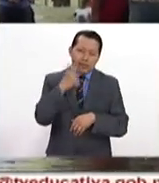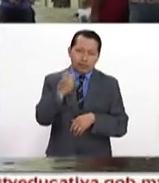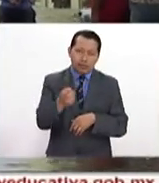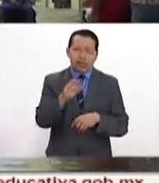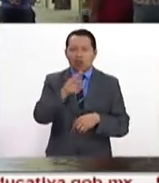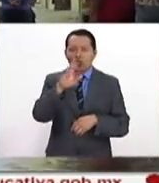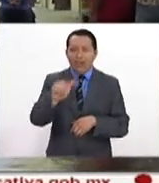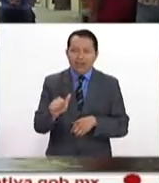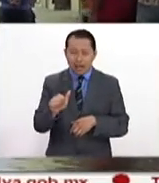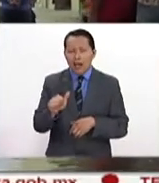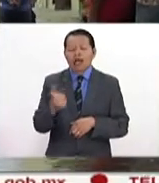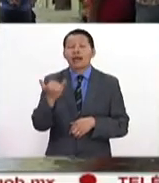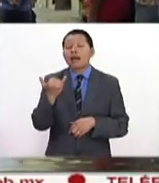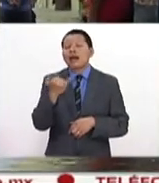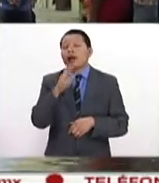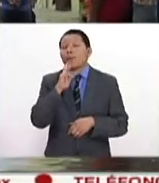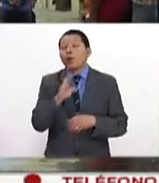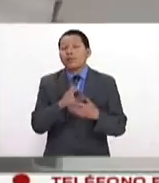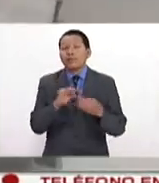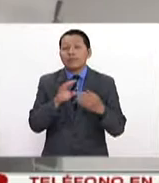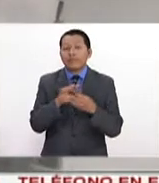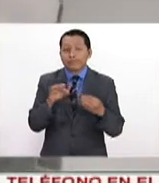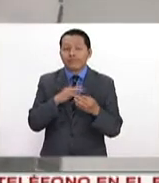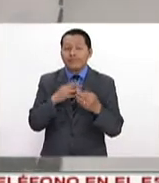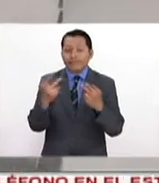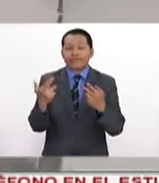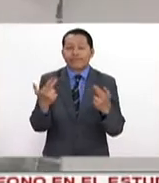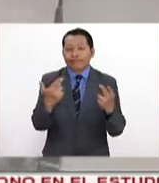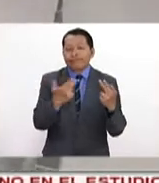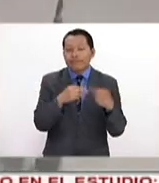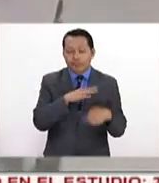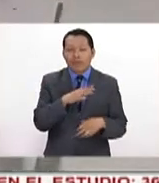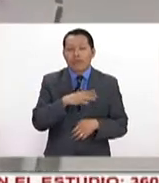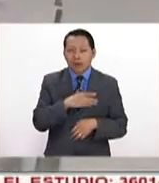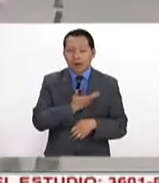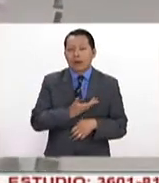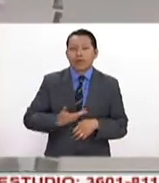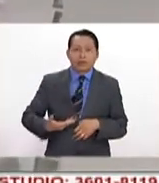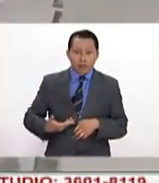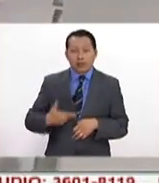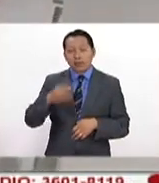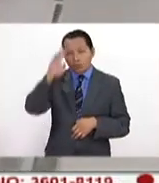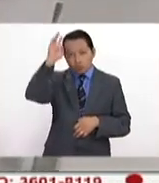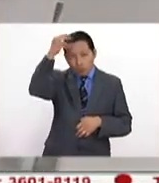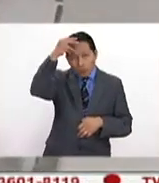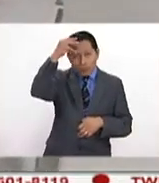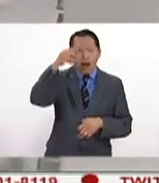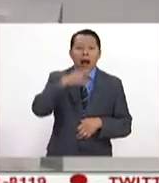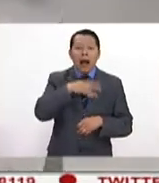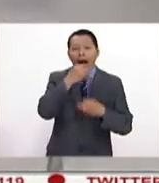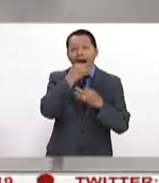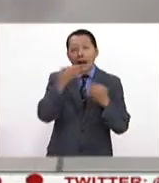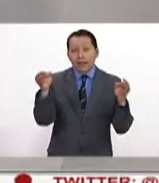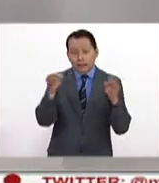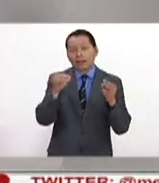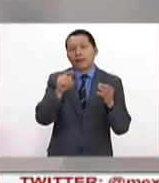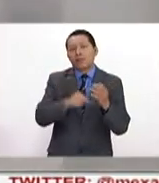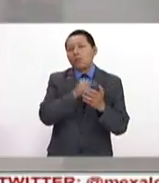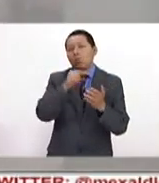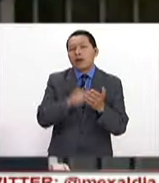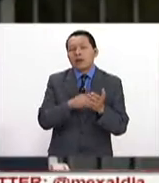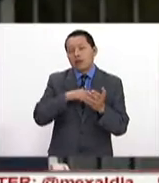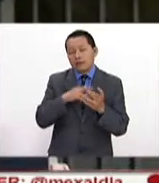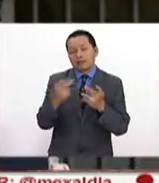fenómeno en Florida. Además, se reportan cuantiosos daños a la infraestructura. De hecho, el presidente Donald Trump hizo la declaratoria de zona